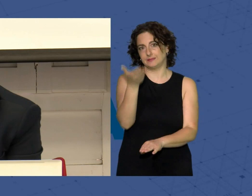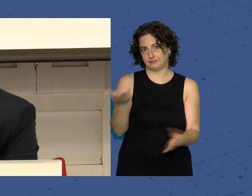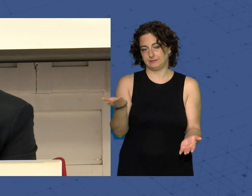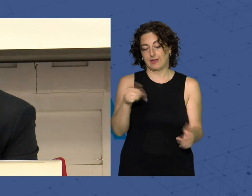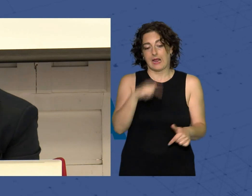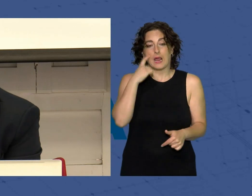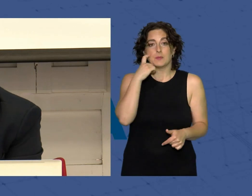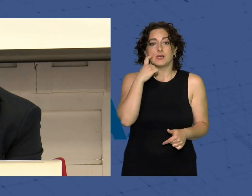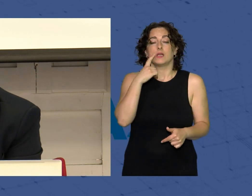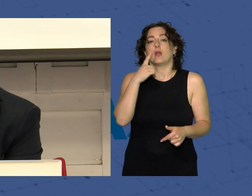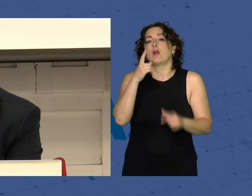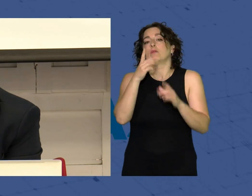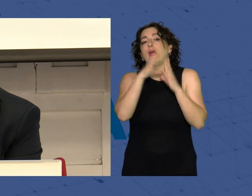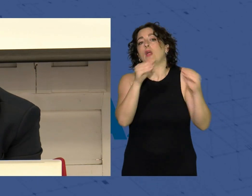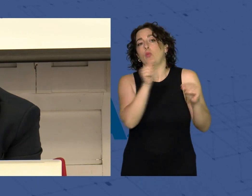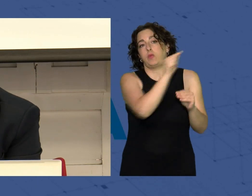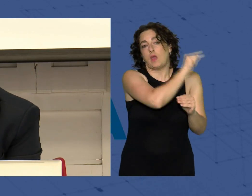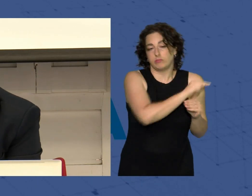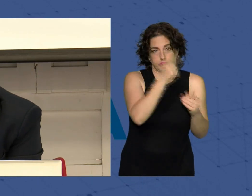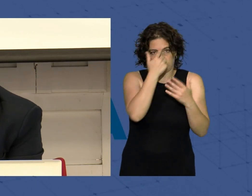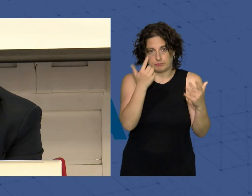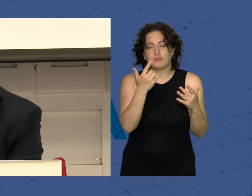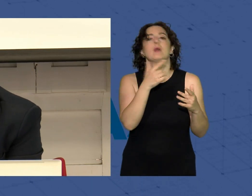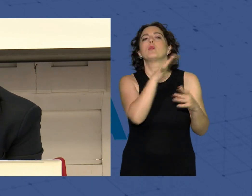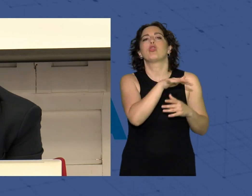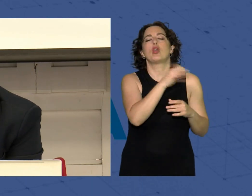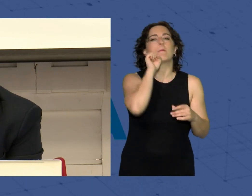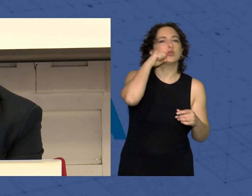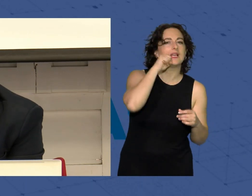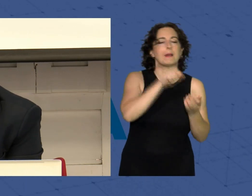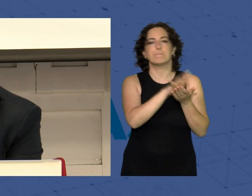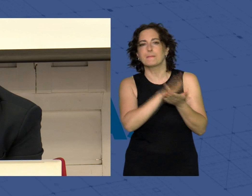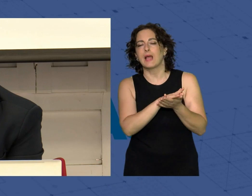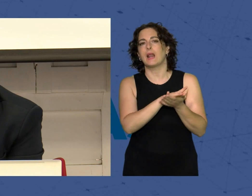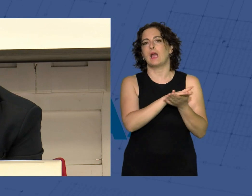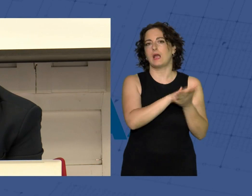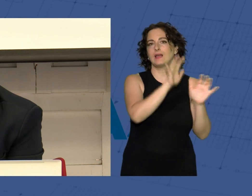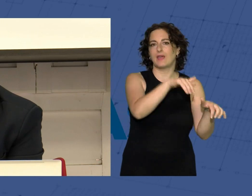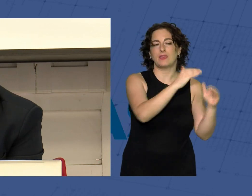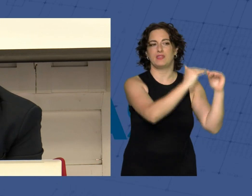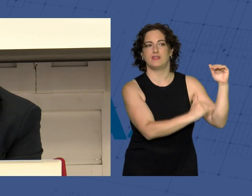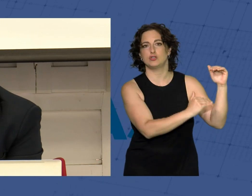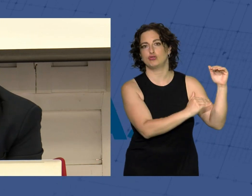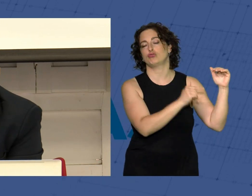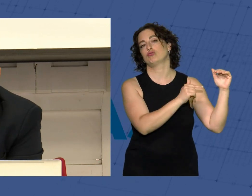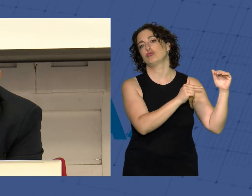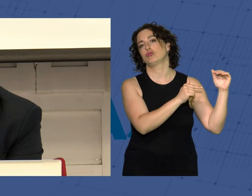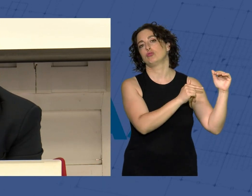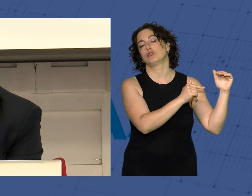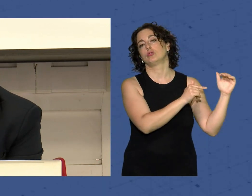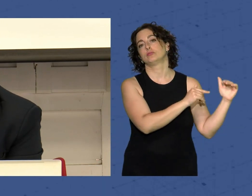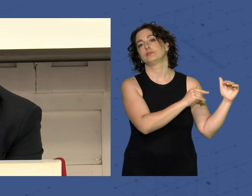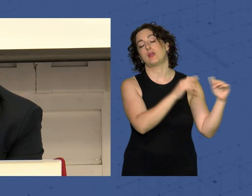tú dices, en los datos de Andalucía es un 20% porque en la zona de Motril, Málaga y Cádiz ha habido un descenso y con lo cual hay esa